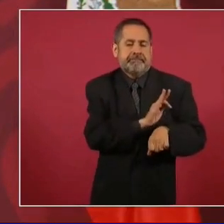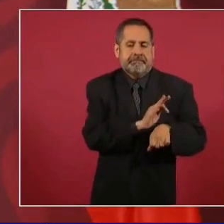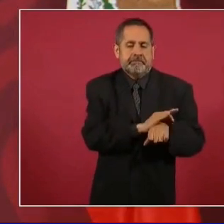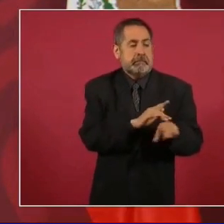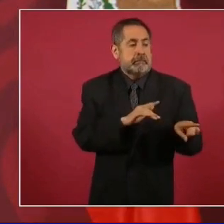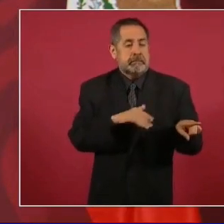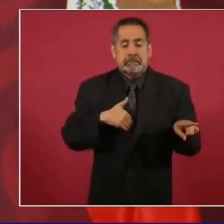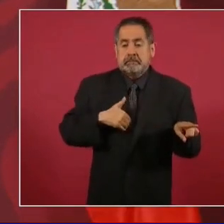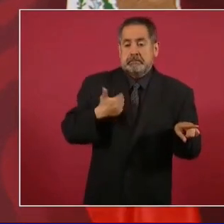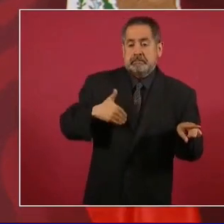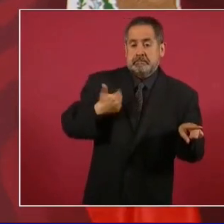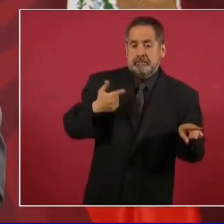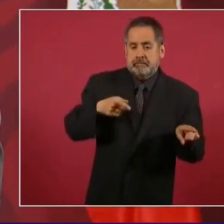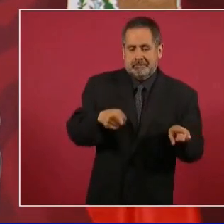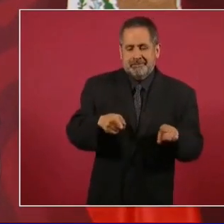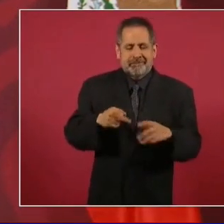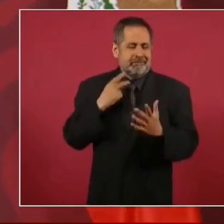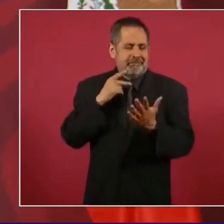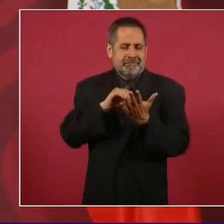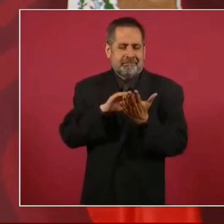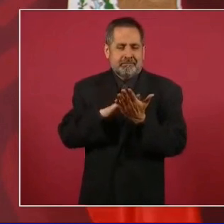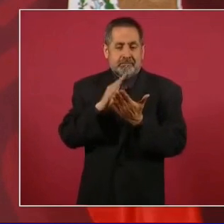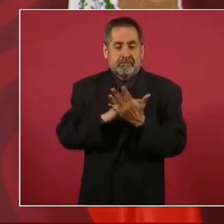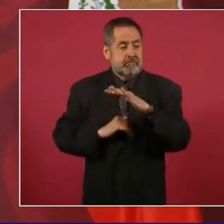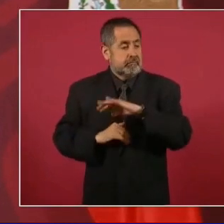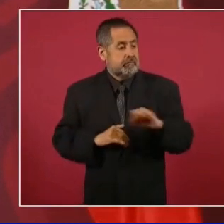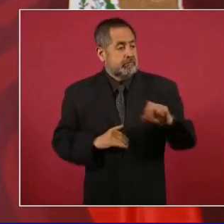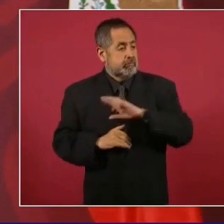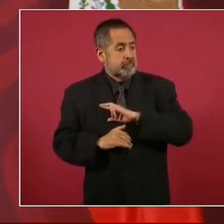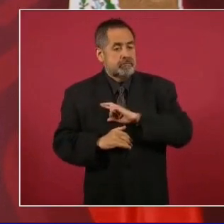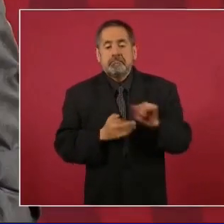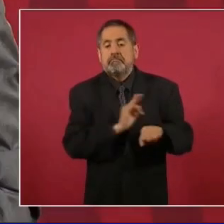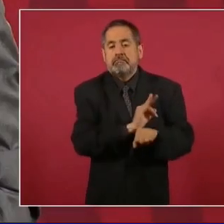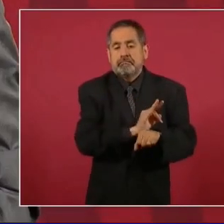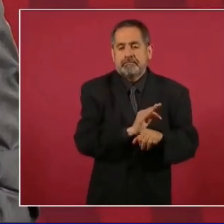beneficiadas con la política privatizadora.